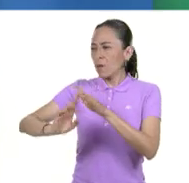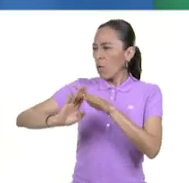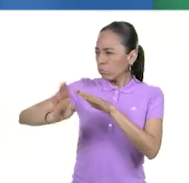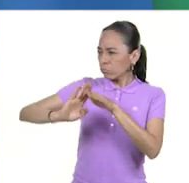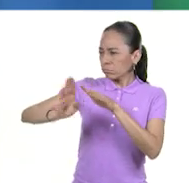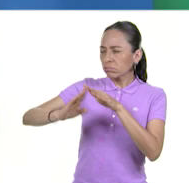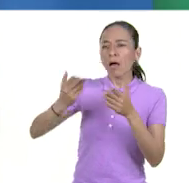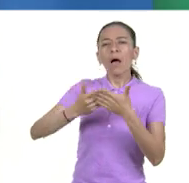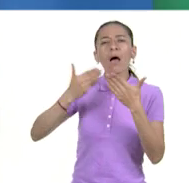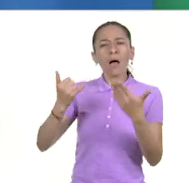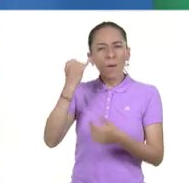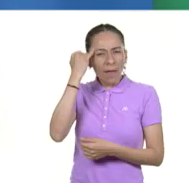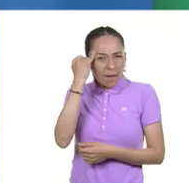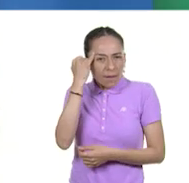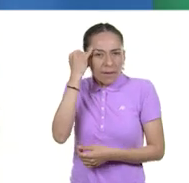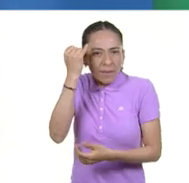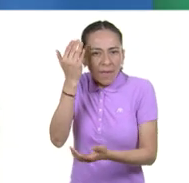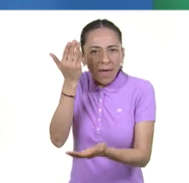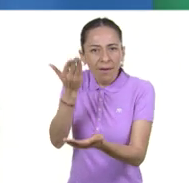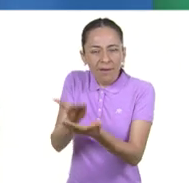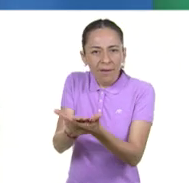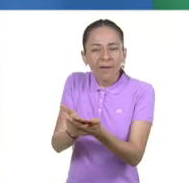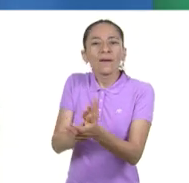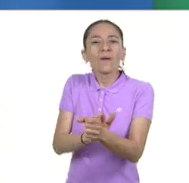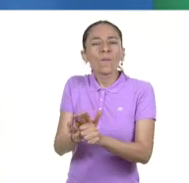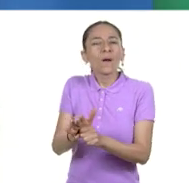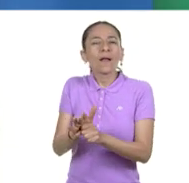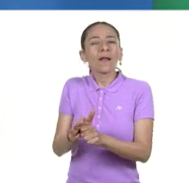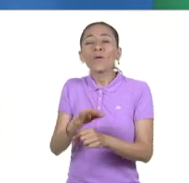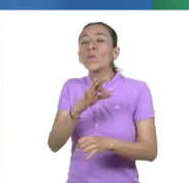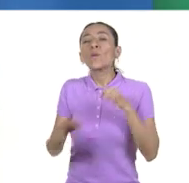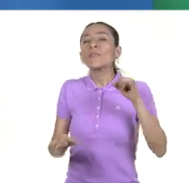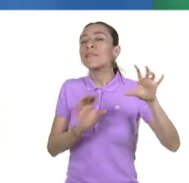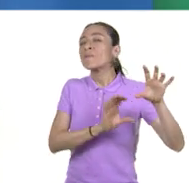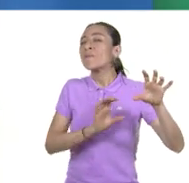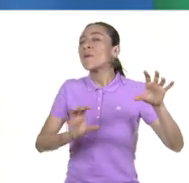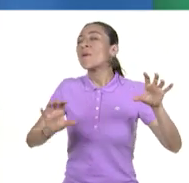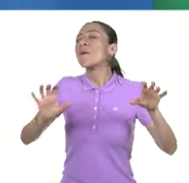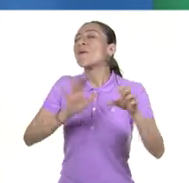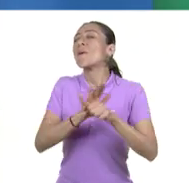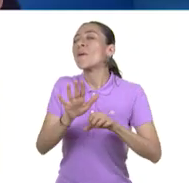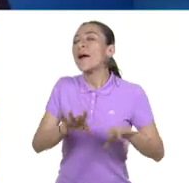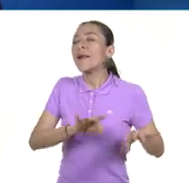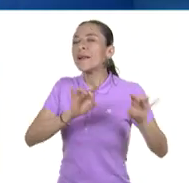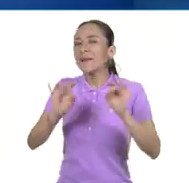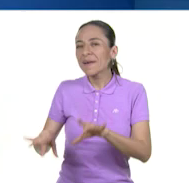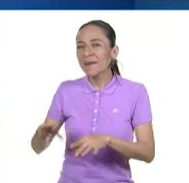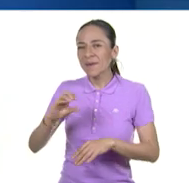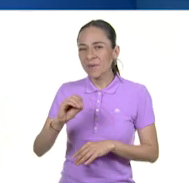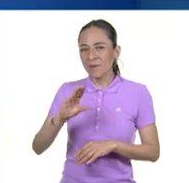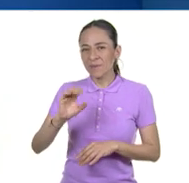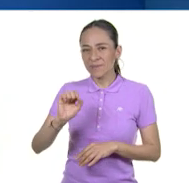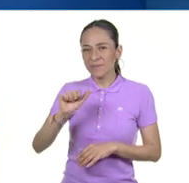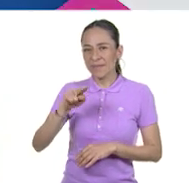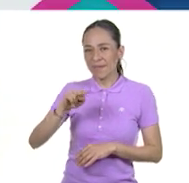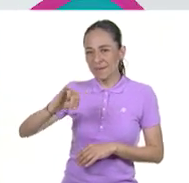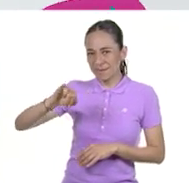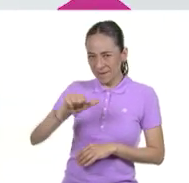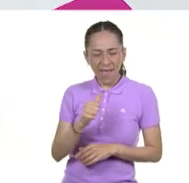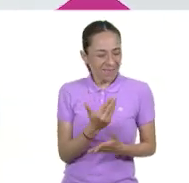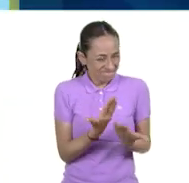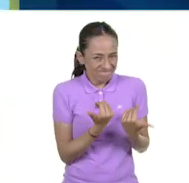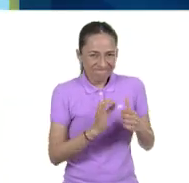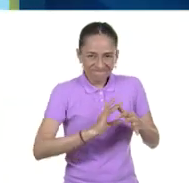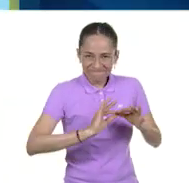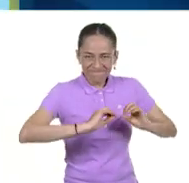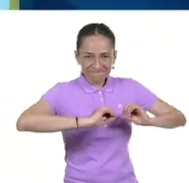que nos hable de la migración del último continente que nos falta, que es Oceanía. Muy bien, desde luego. Oceanía es una